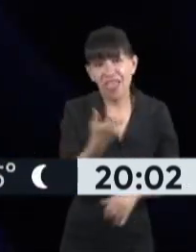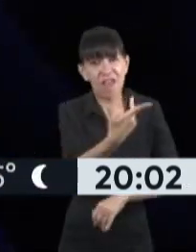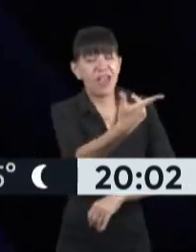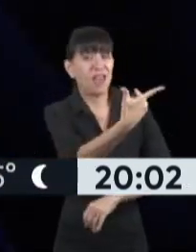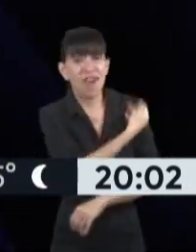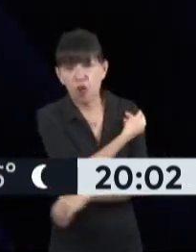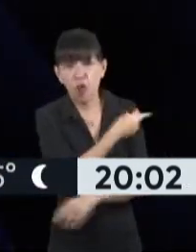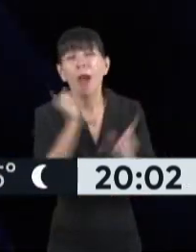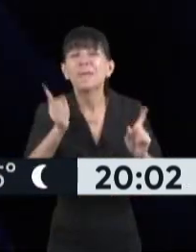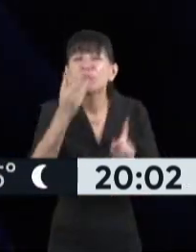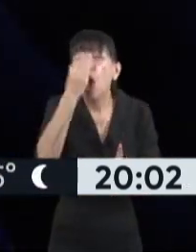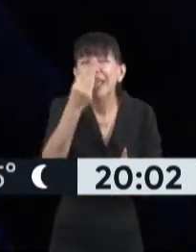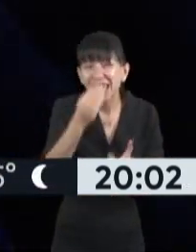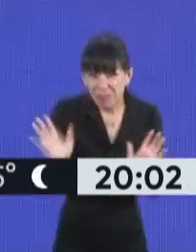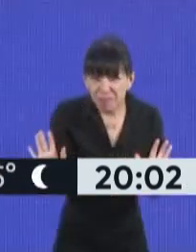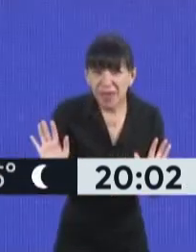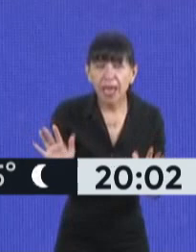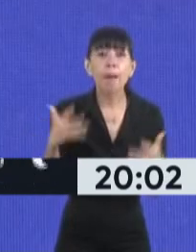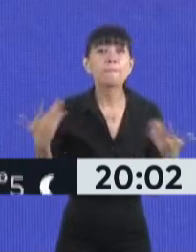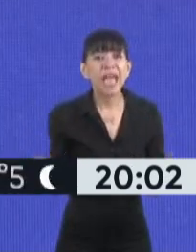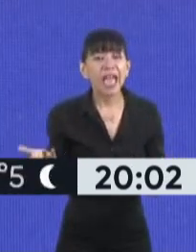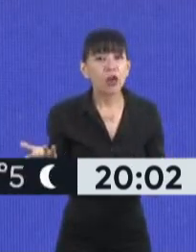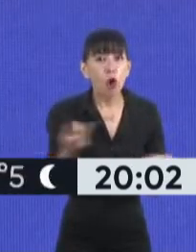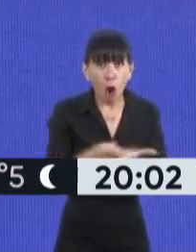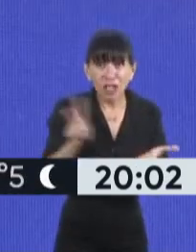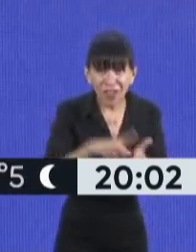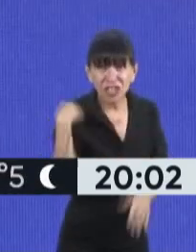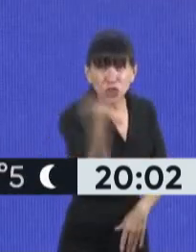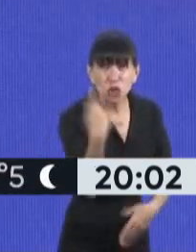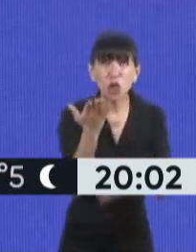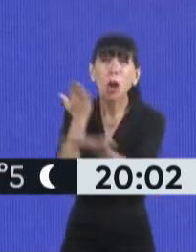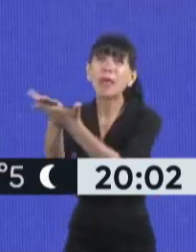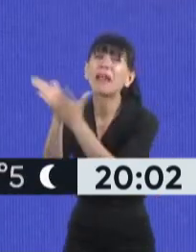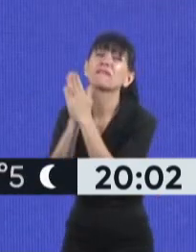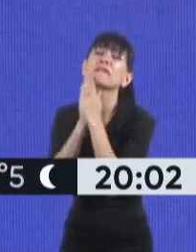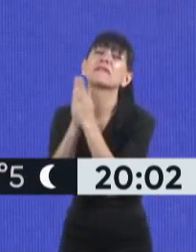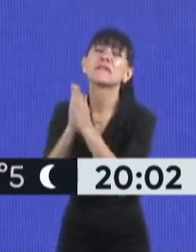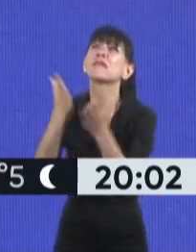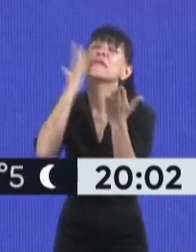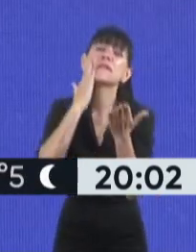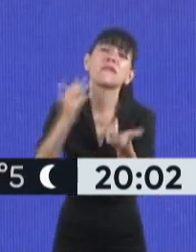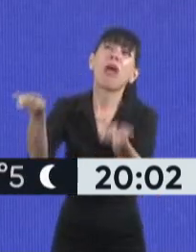que no nos va a volver a pasar es que vamos a andar mendigando por el mundo la